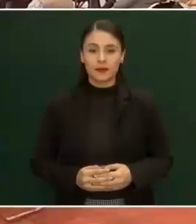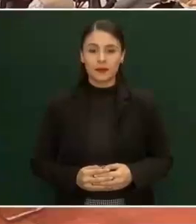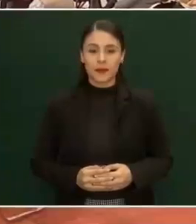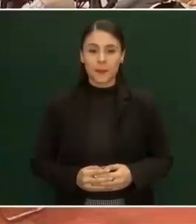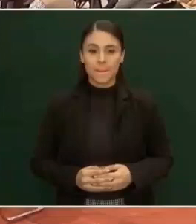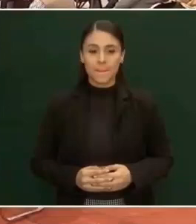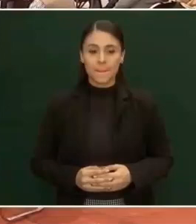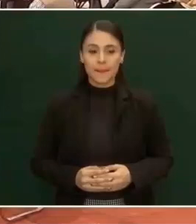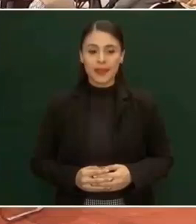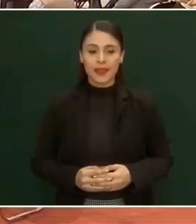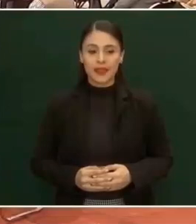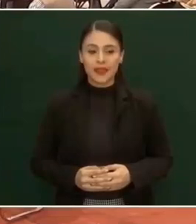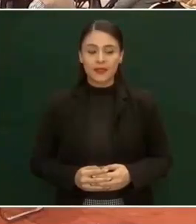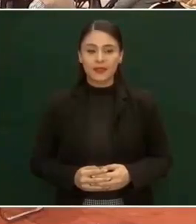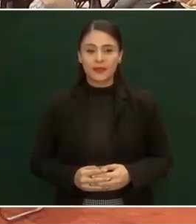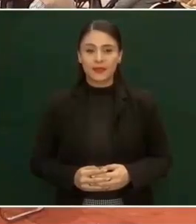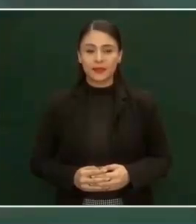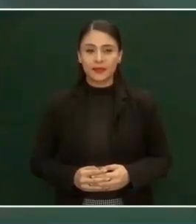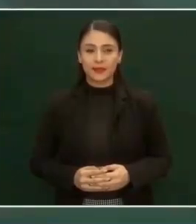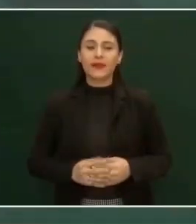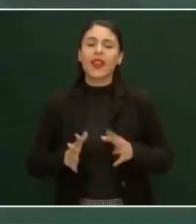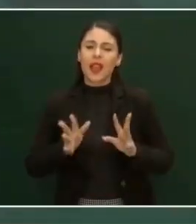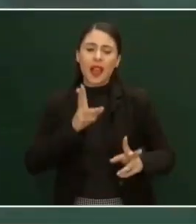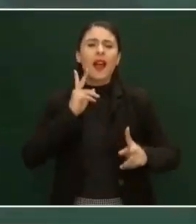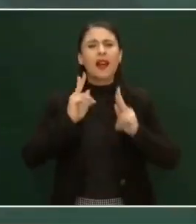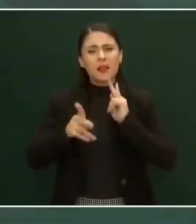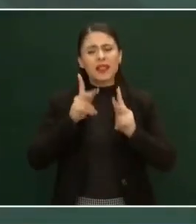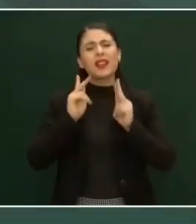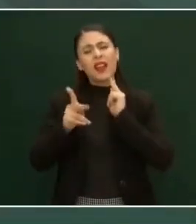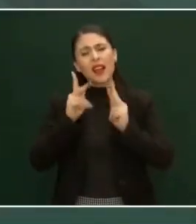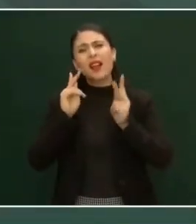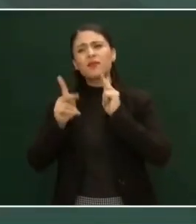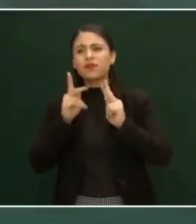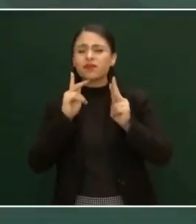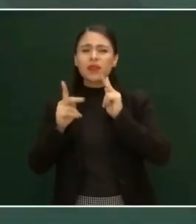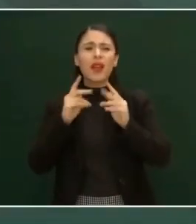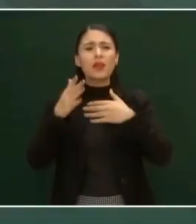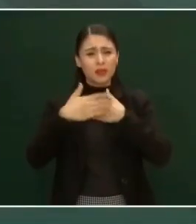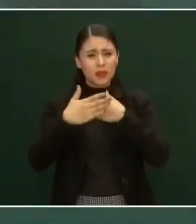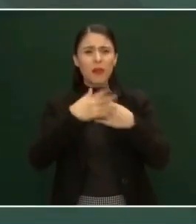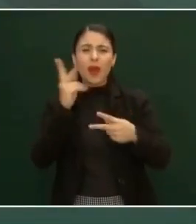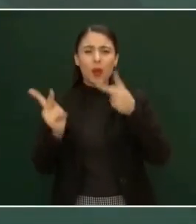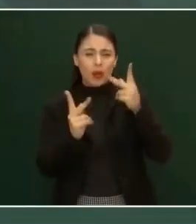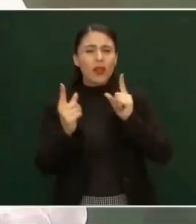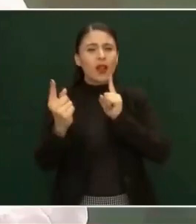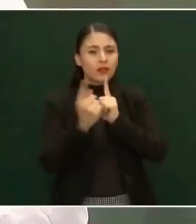estamos hablando estamos platicando este